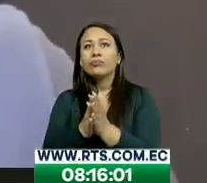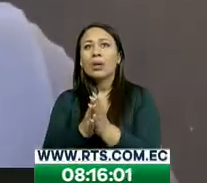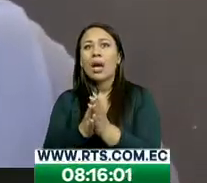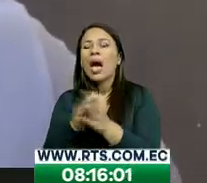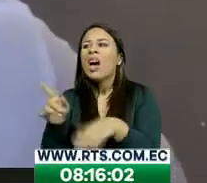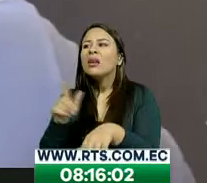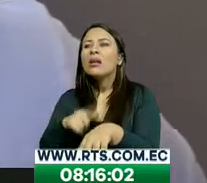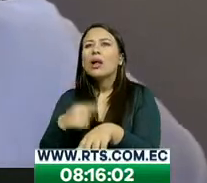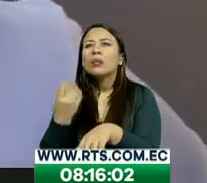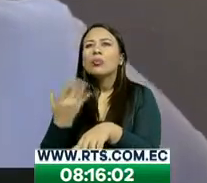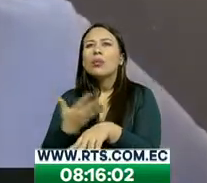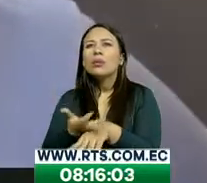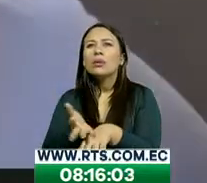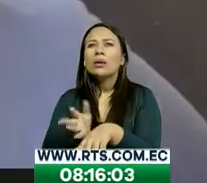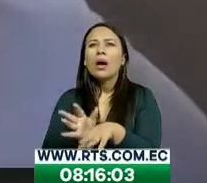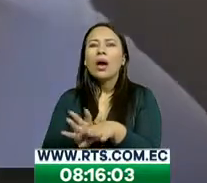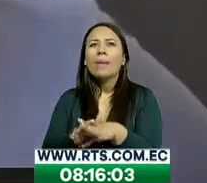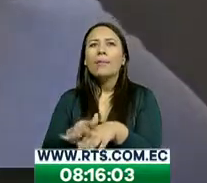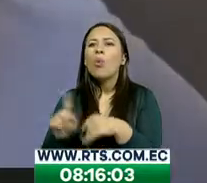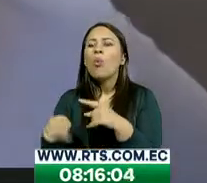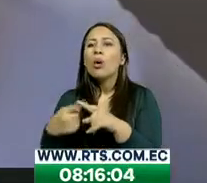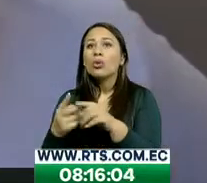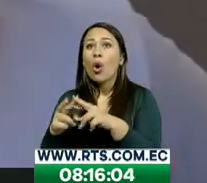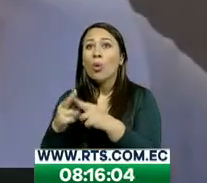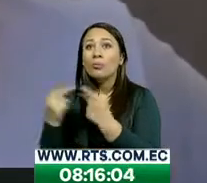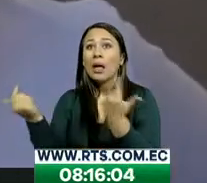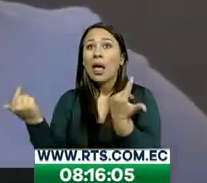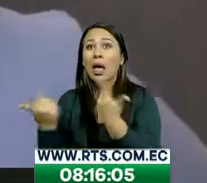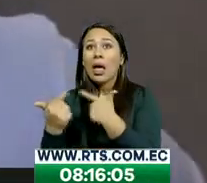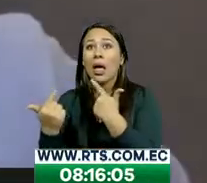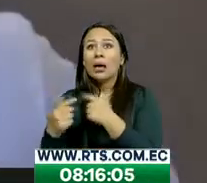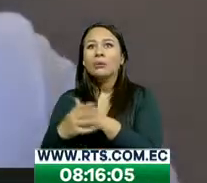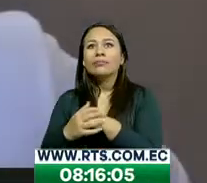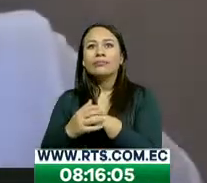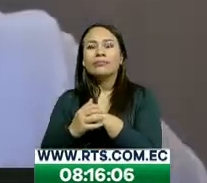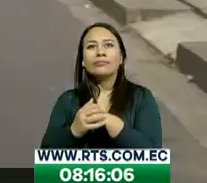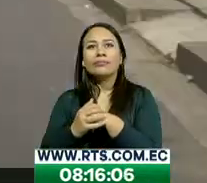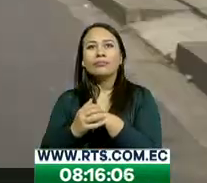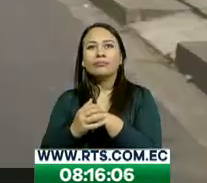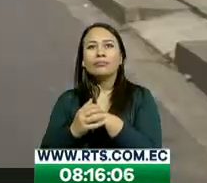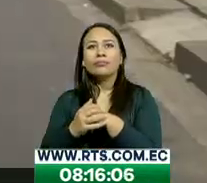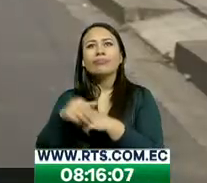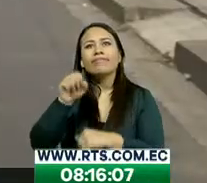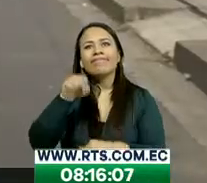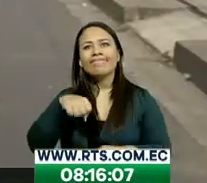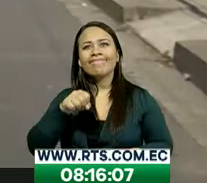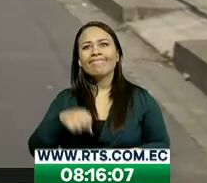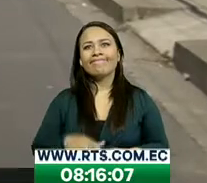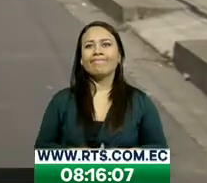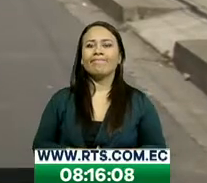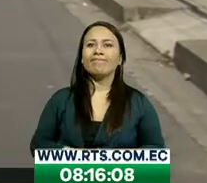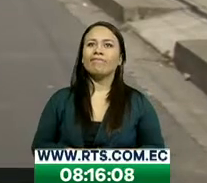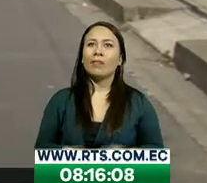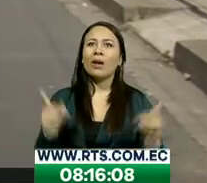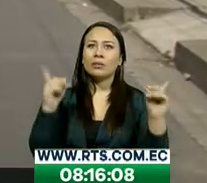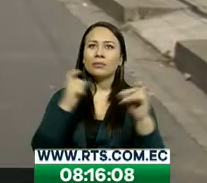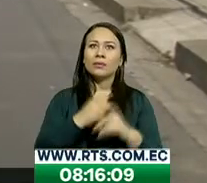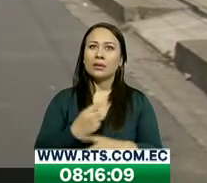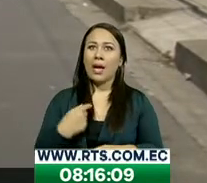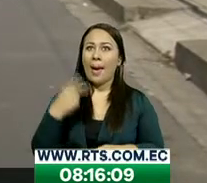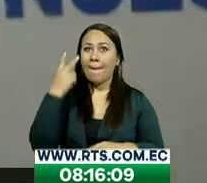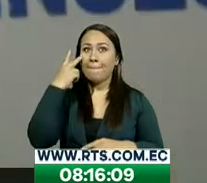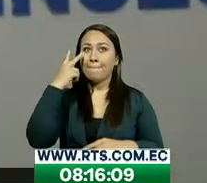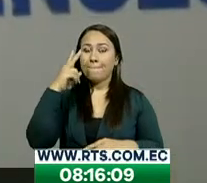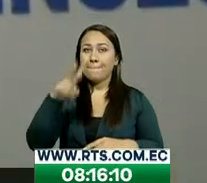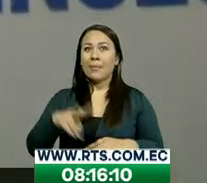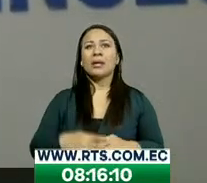ahí sangrando? Desde que empezó todo hasta que pudiera llevarse. 10 minutos creo que es lo que duró de vida. La mujer fue detenida y el cadáver llevado al centro forense de